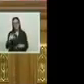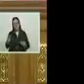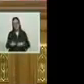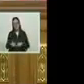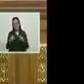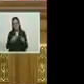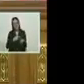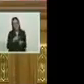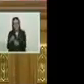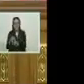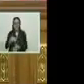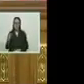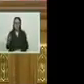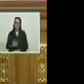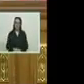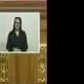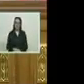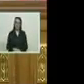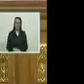Valga el comentario,